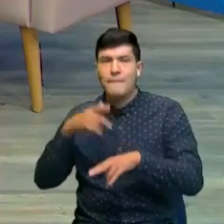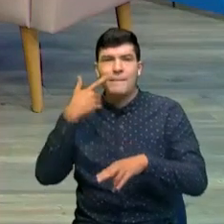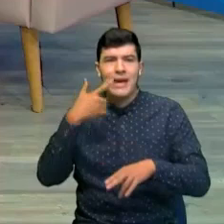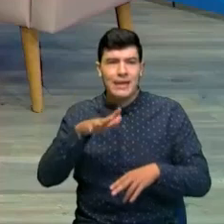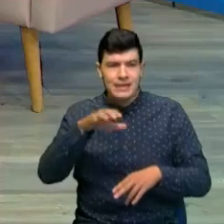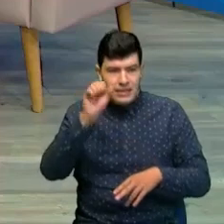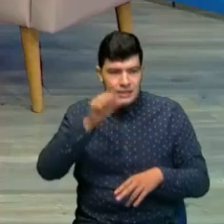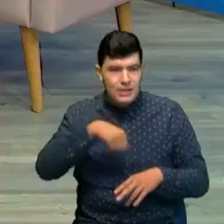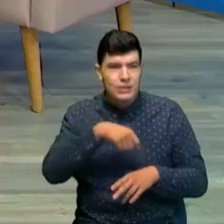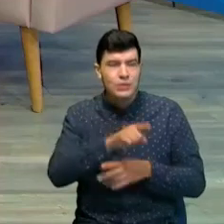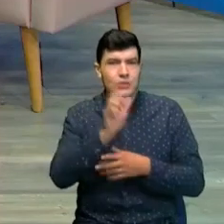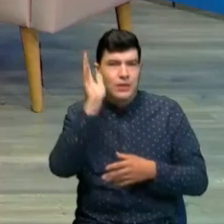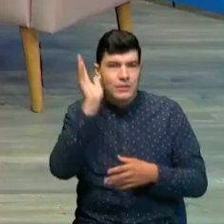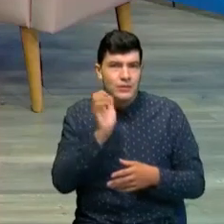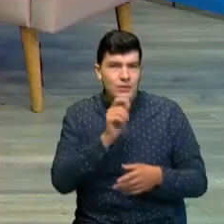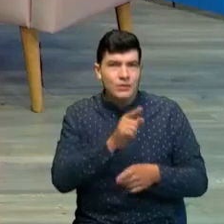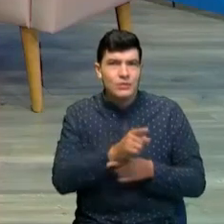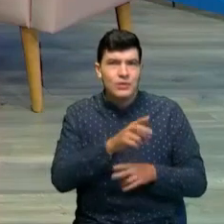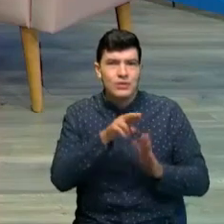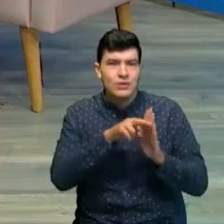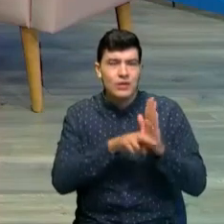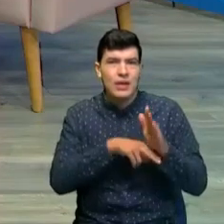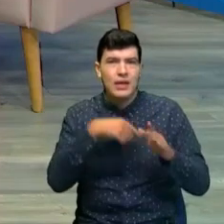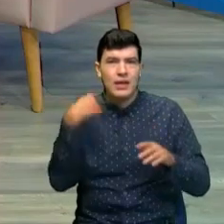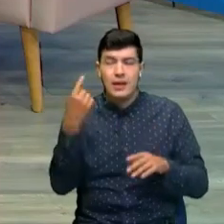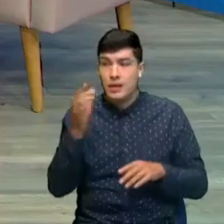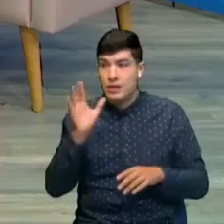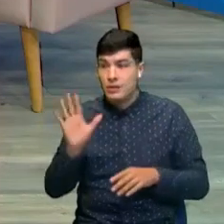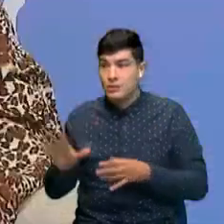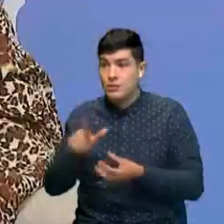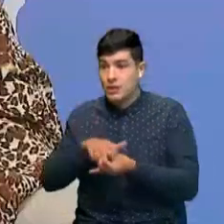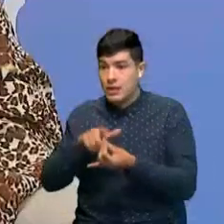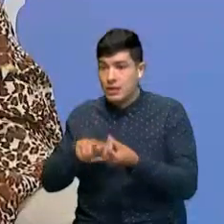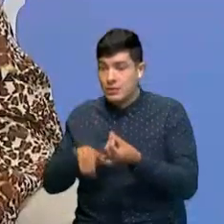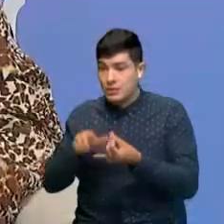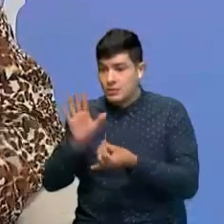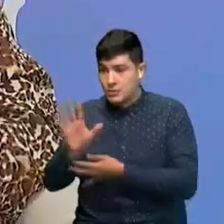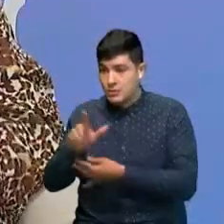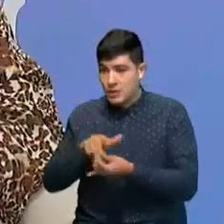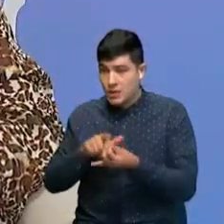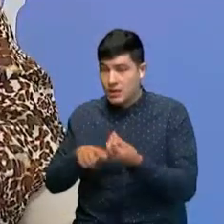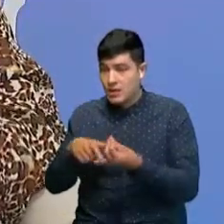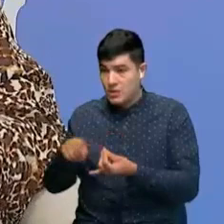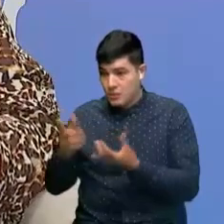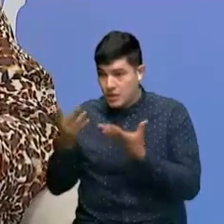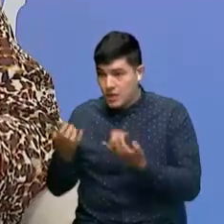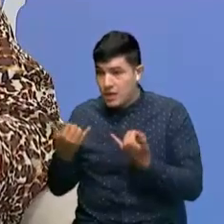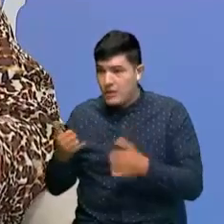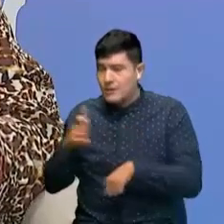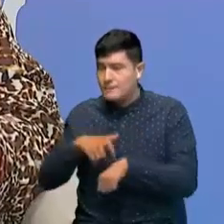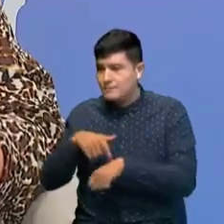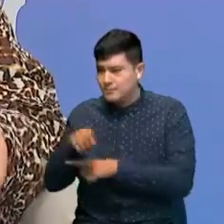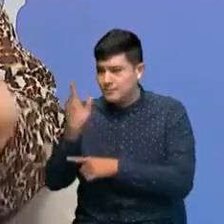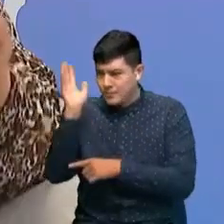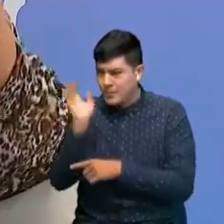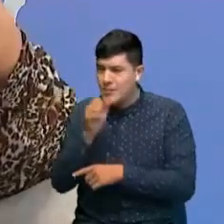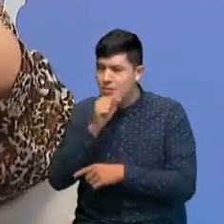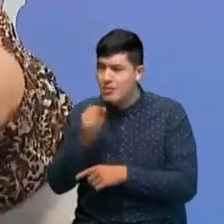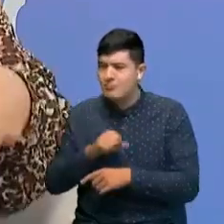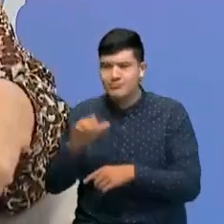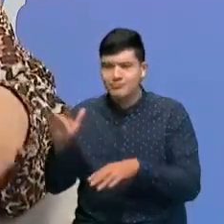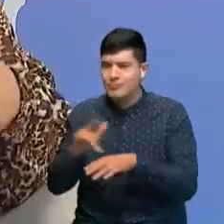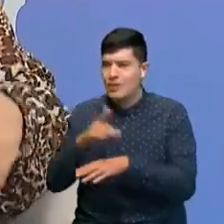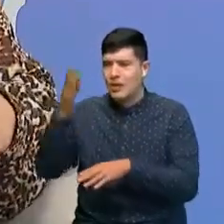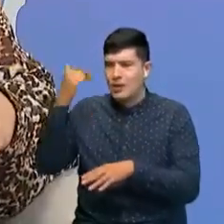que se pensionó por riesgo común. Uh-huh. Sí, en ese caso, doña Nelly, si quería en este momento de pronto tener una pensión más alta, tuvo que